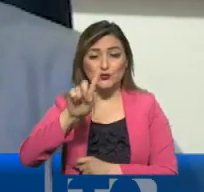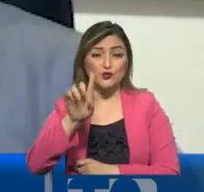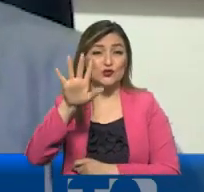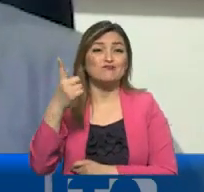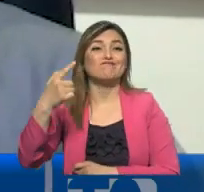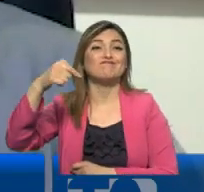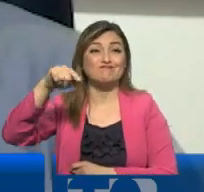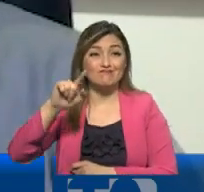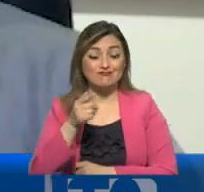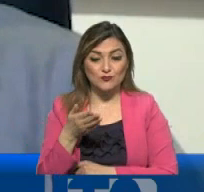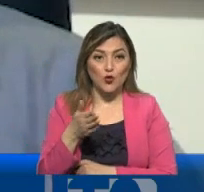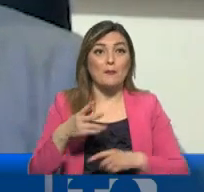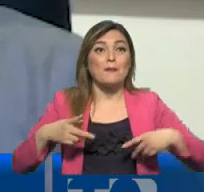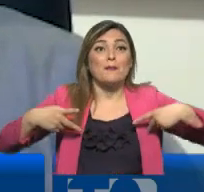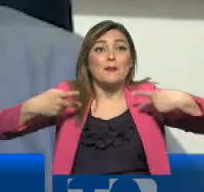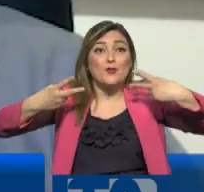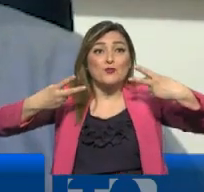$2.5 millones que puede llegar a costar un tiburón vivo,